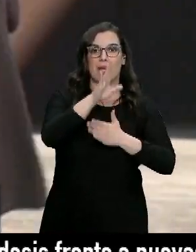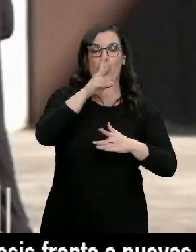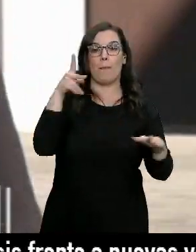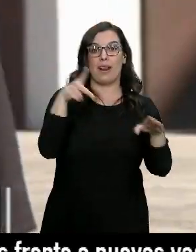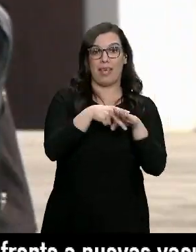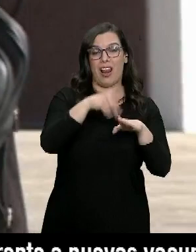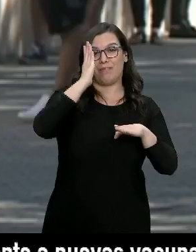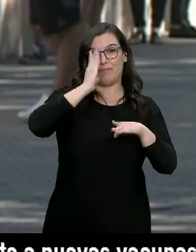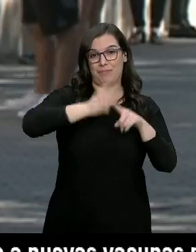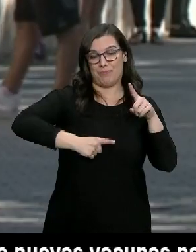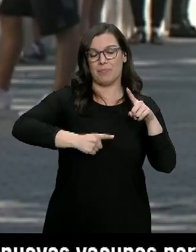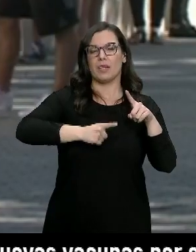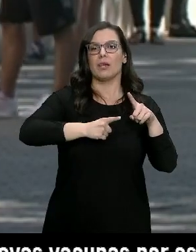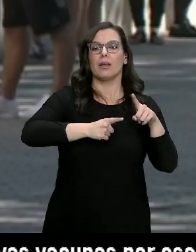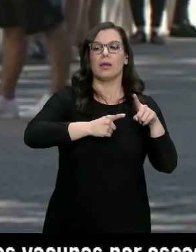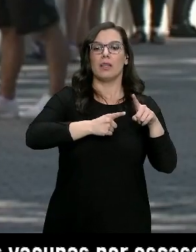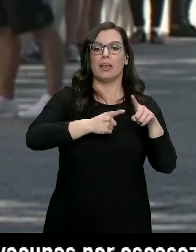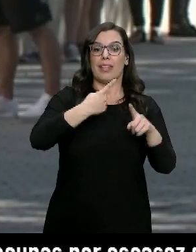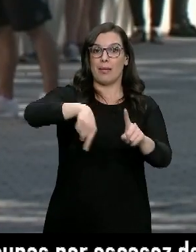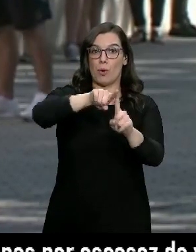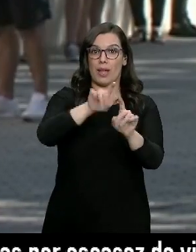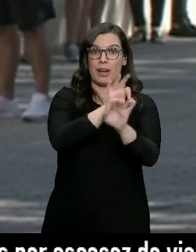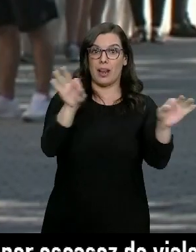la ministra de Trabajo ha sido clara.